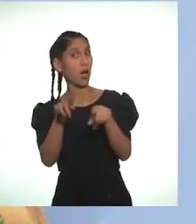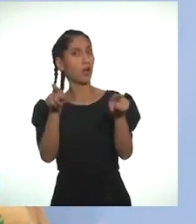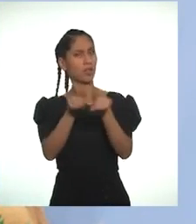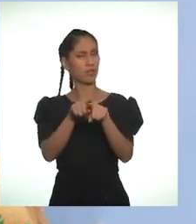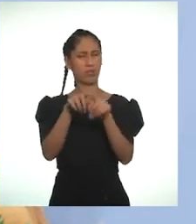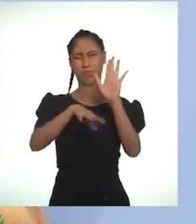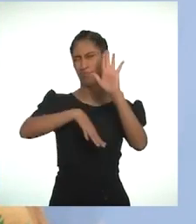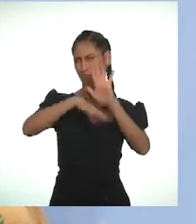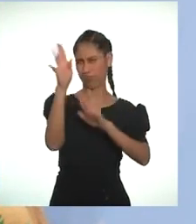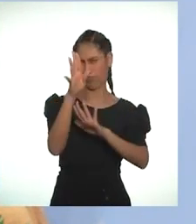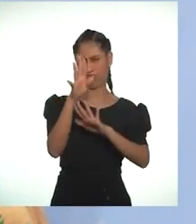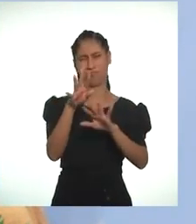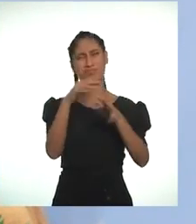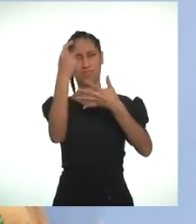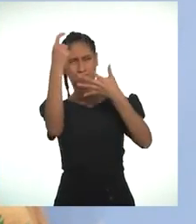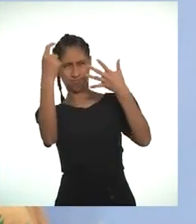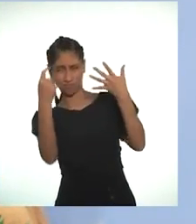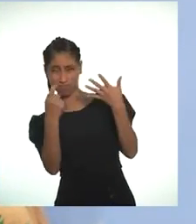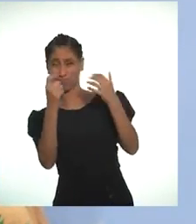aún hay más por hacer.